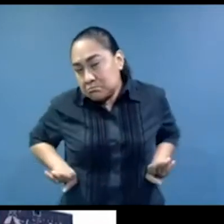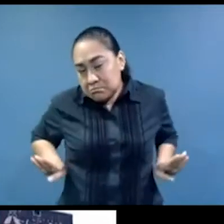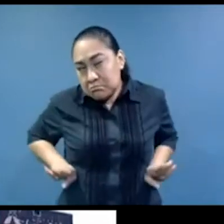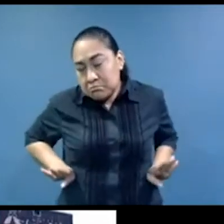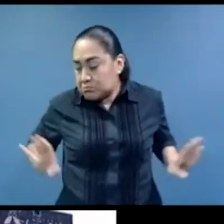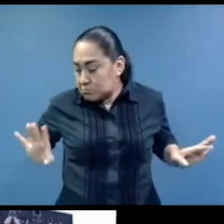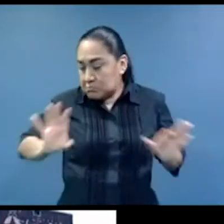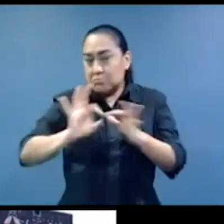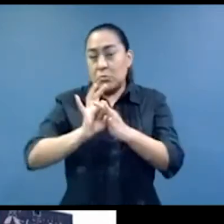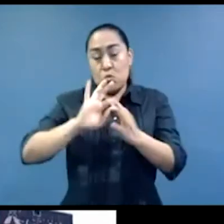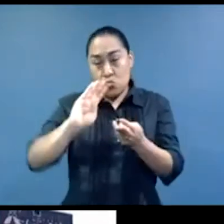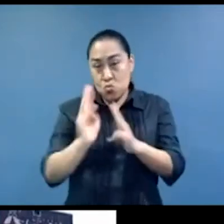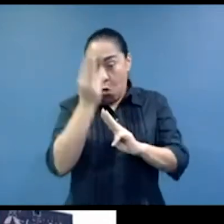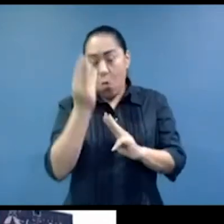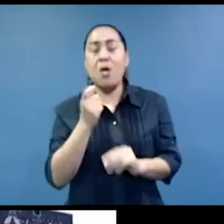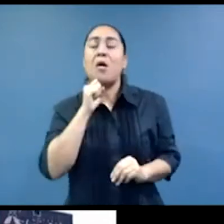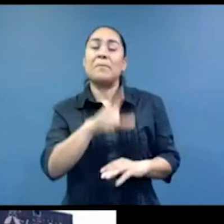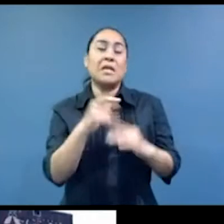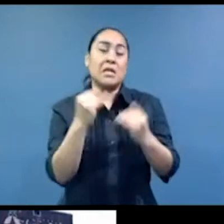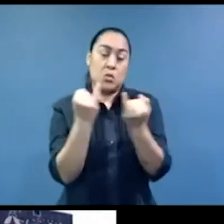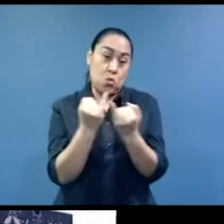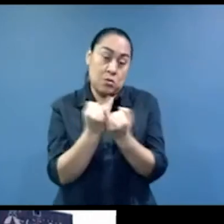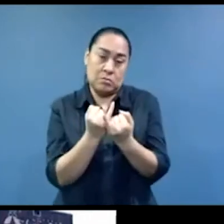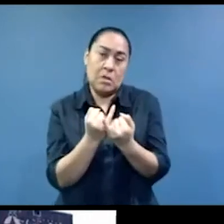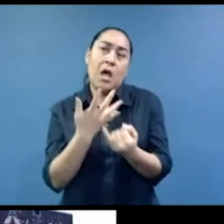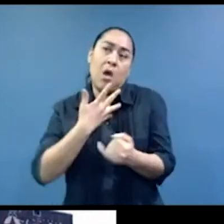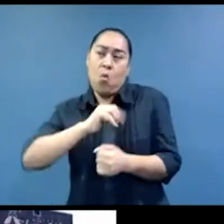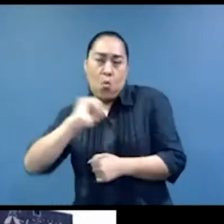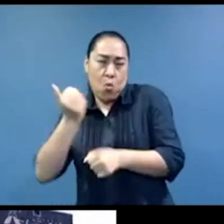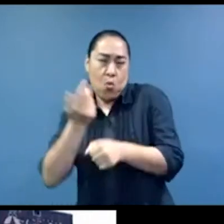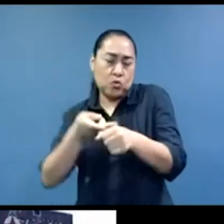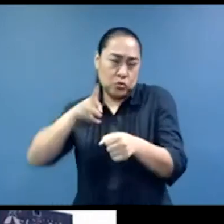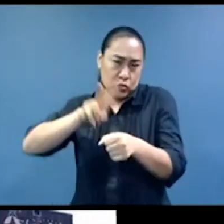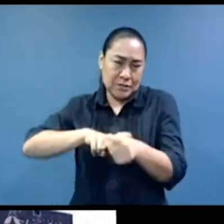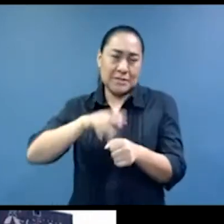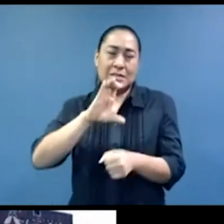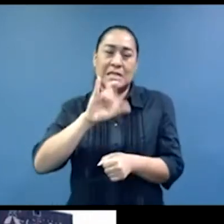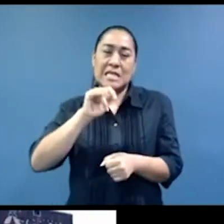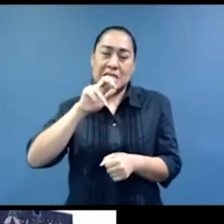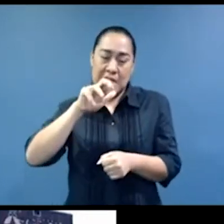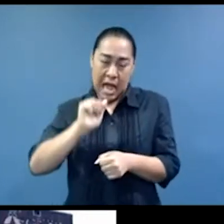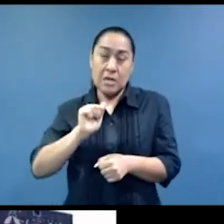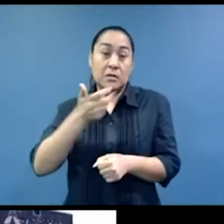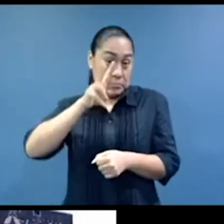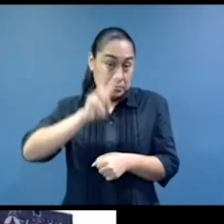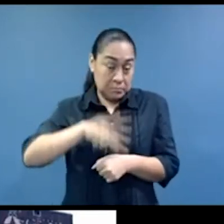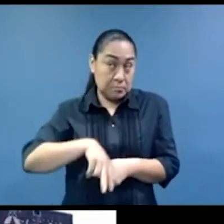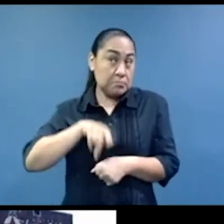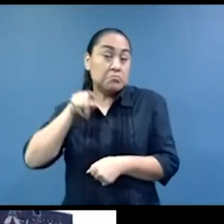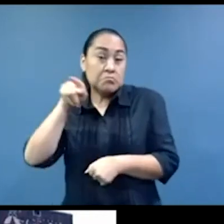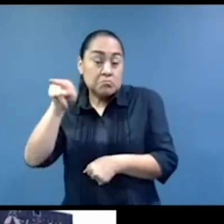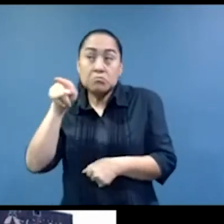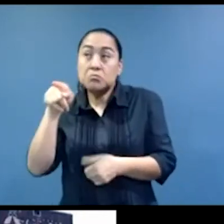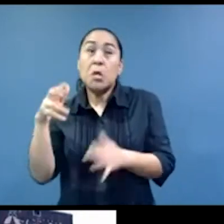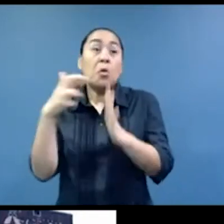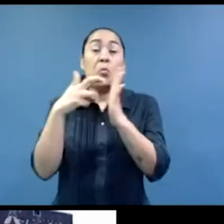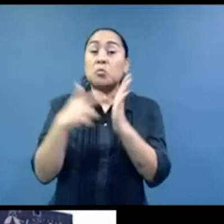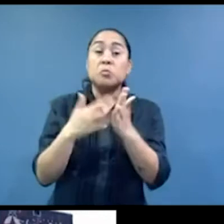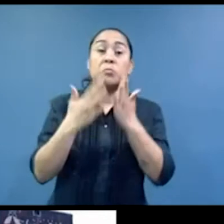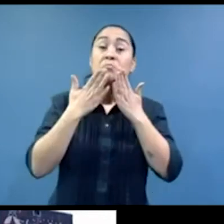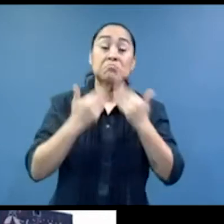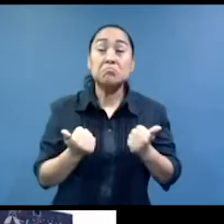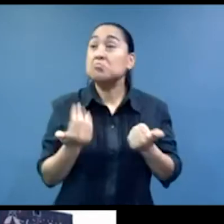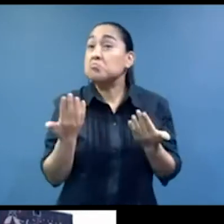mundial, al mismo tiempo que tenemos otras clínicas que de verdad funcionan al no haber reglas y el solo tener que